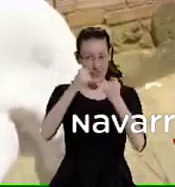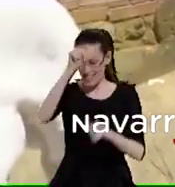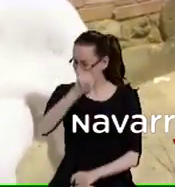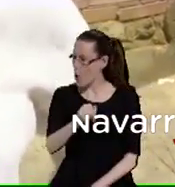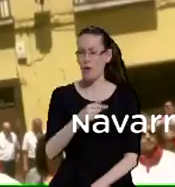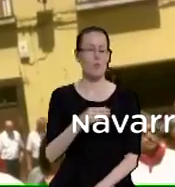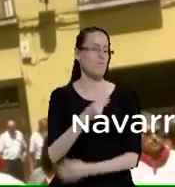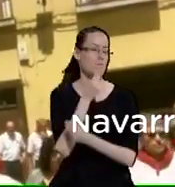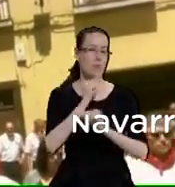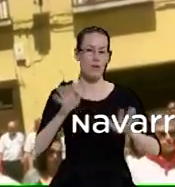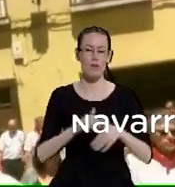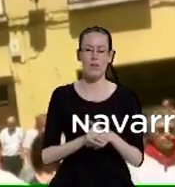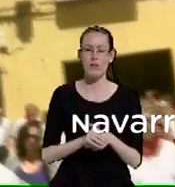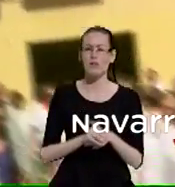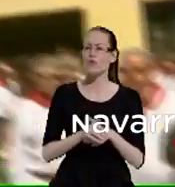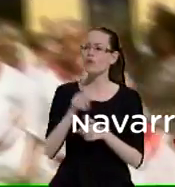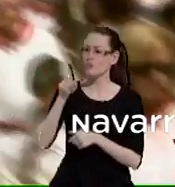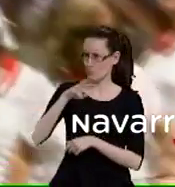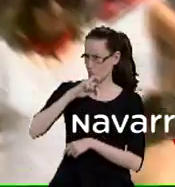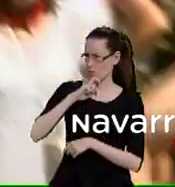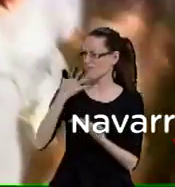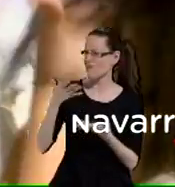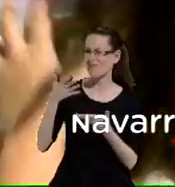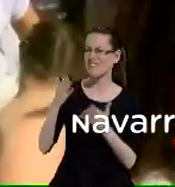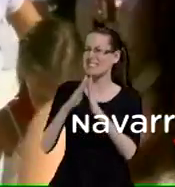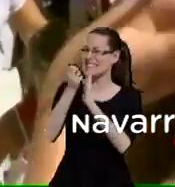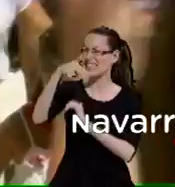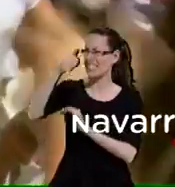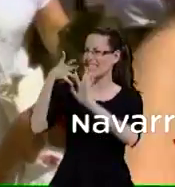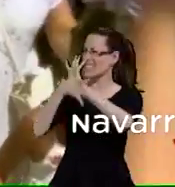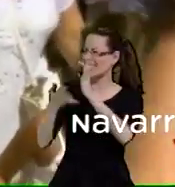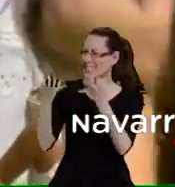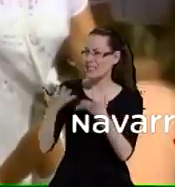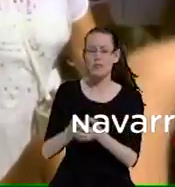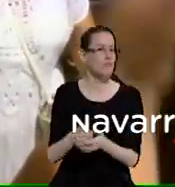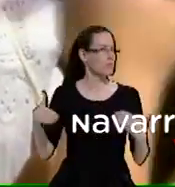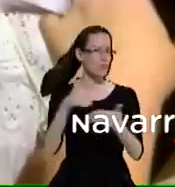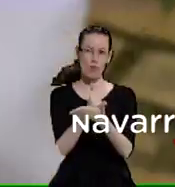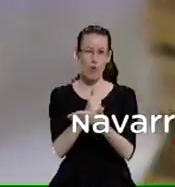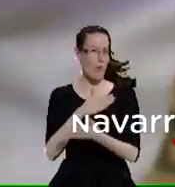un tudelano qué significa Santa Ana? Pues es todo, es todo, todo, la patrona.